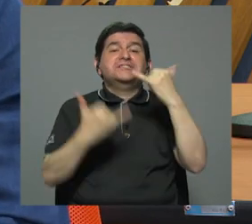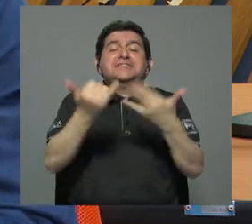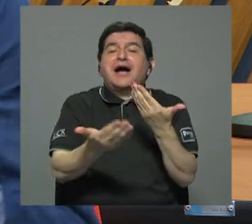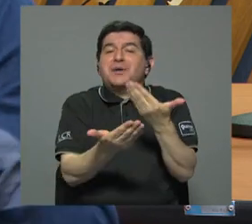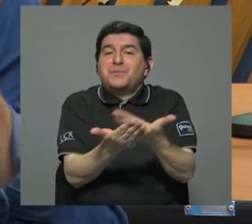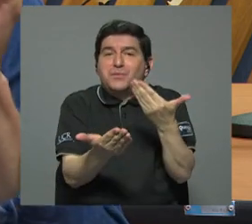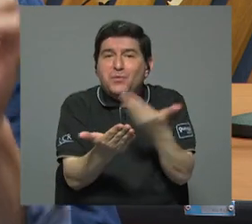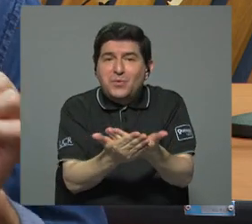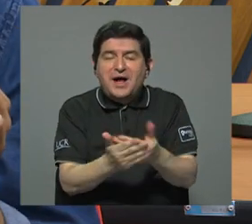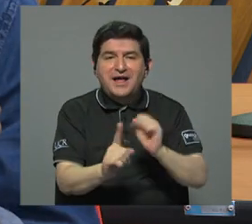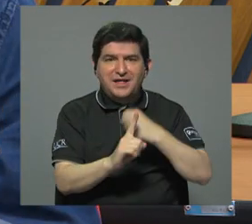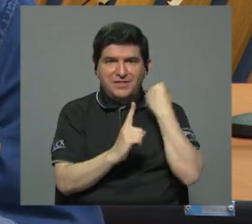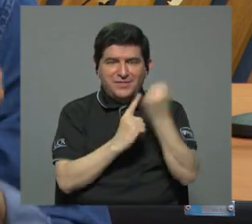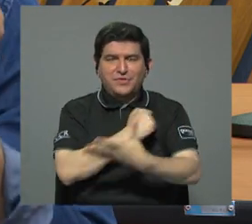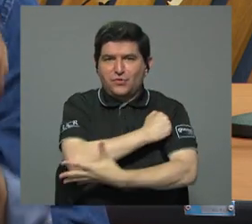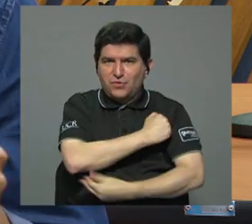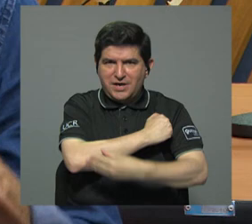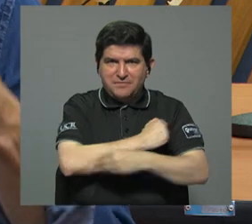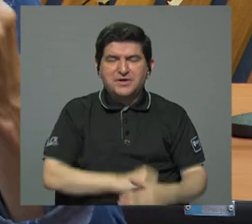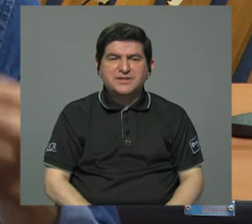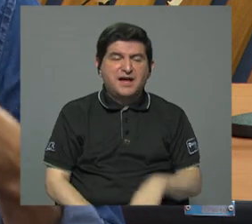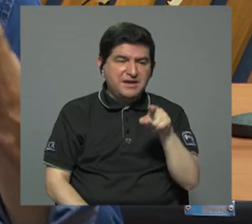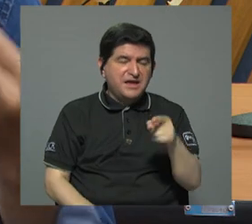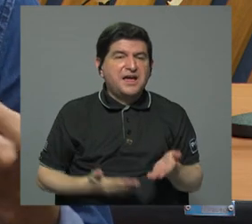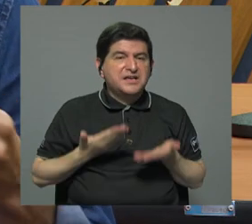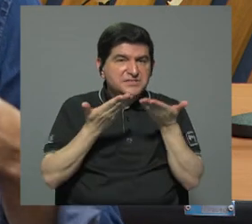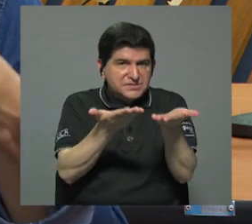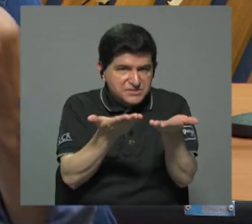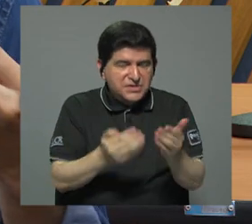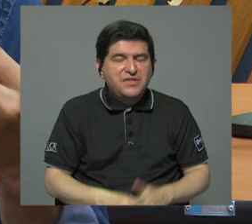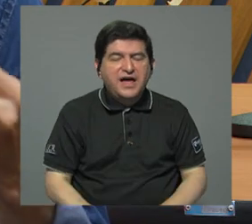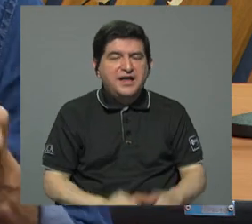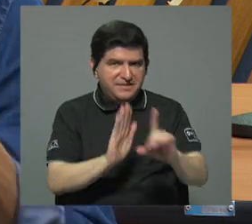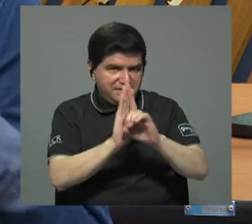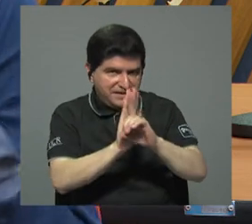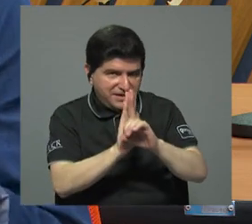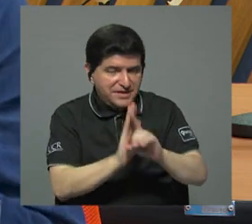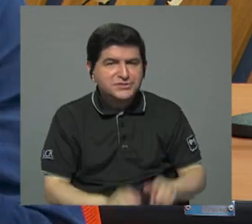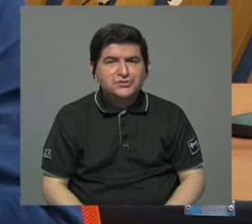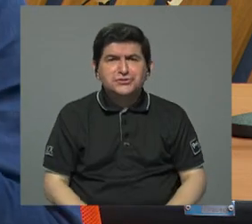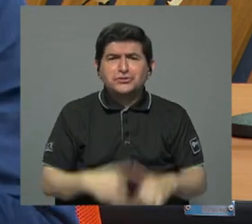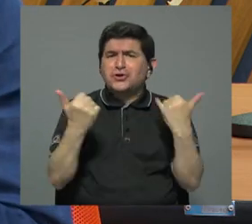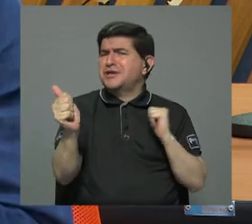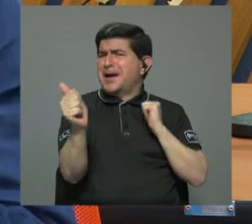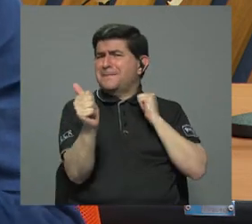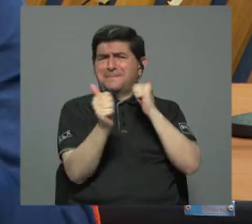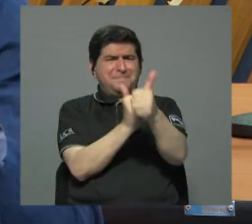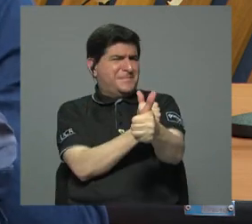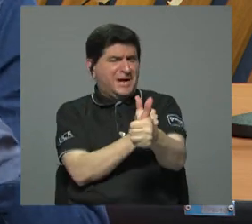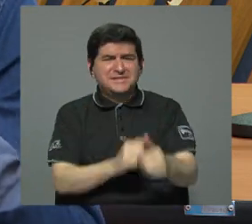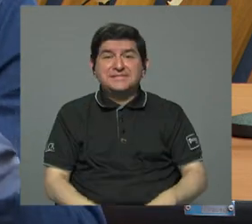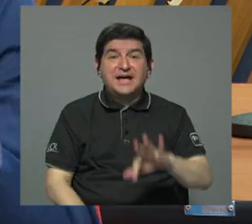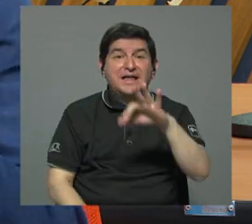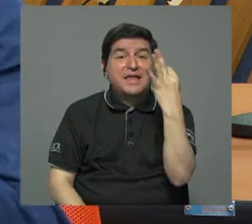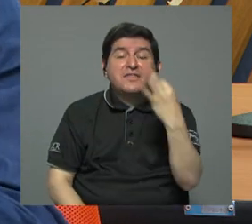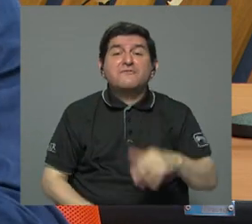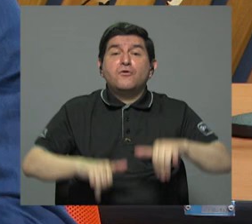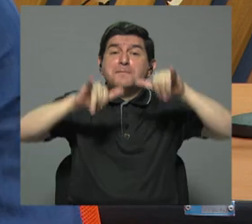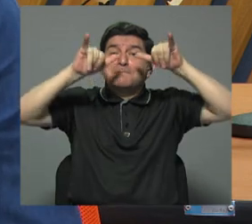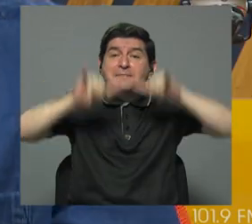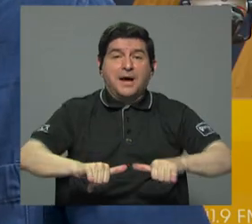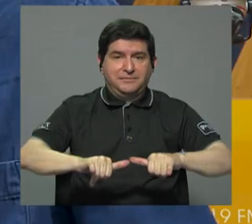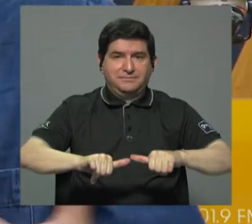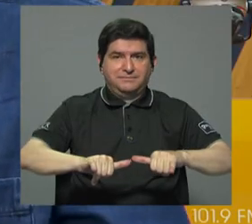demostrado que la situación de pobreza que ameritó el reconocimiento inicial del derecho ha sido superada de manera